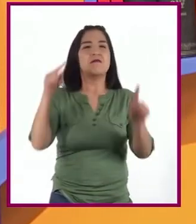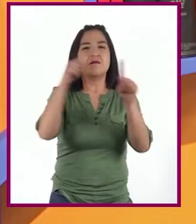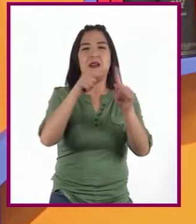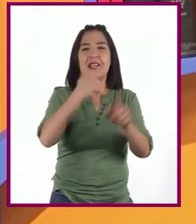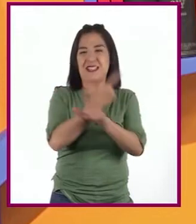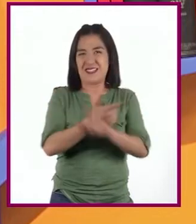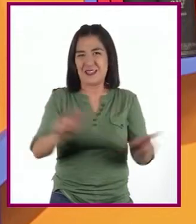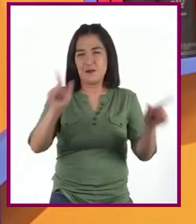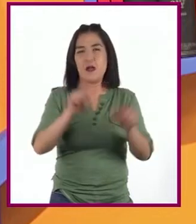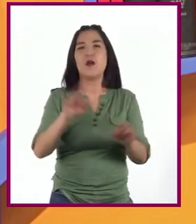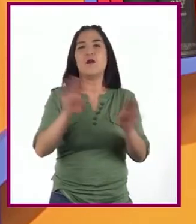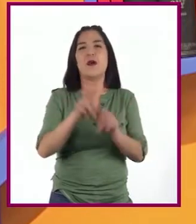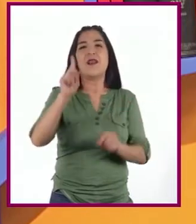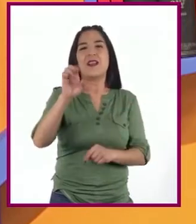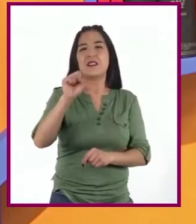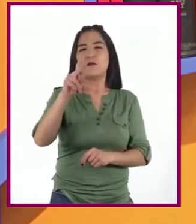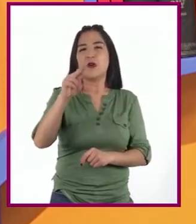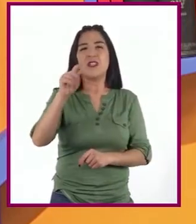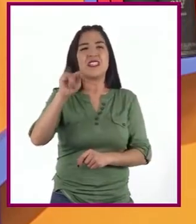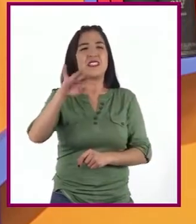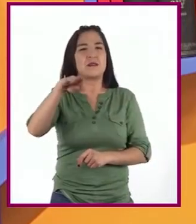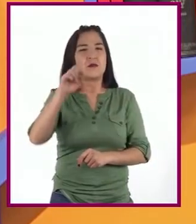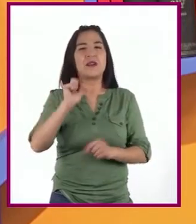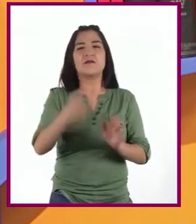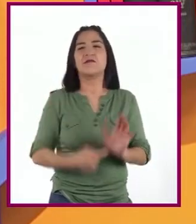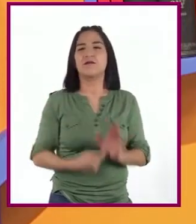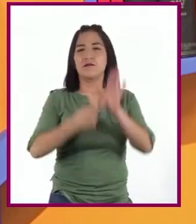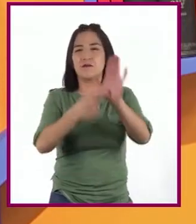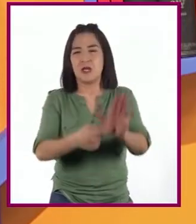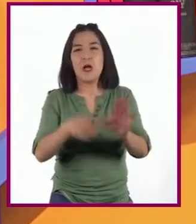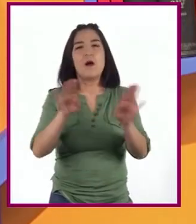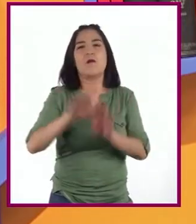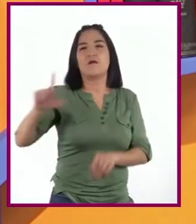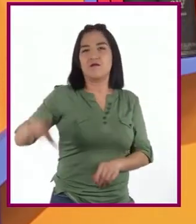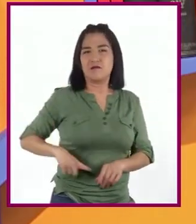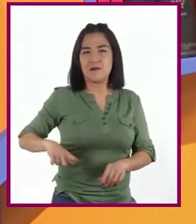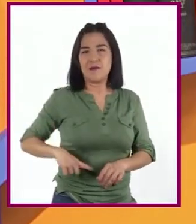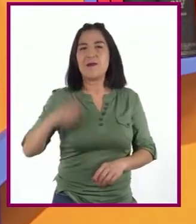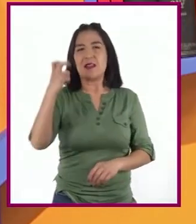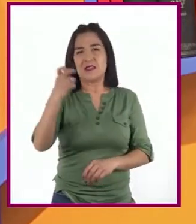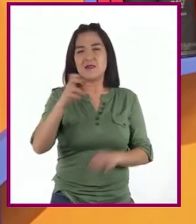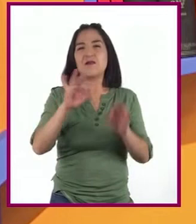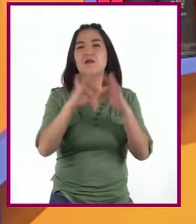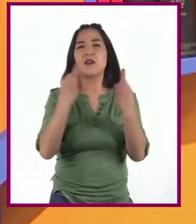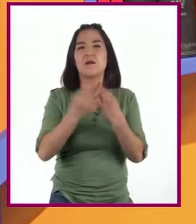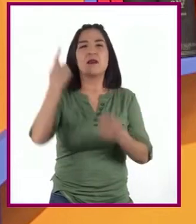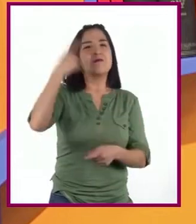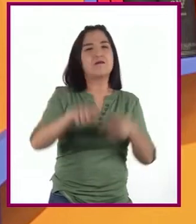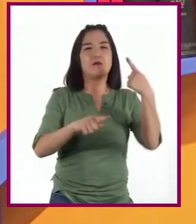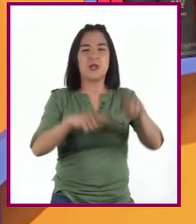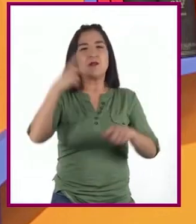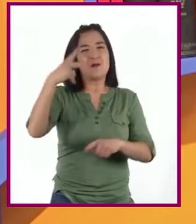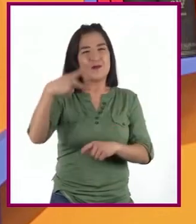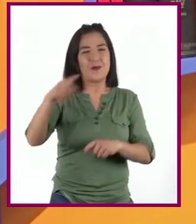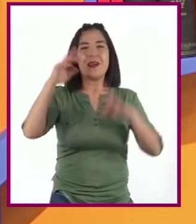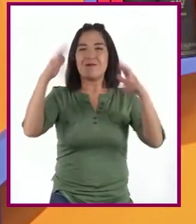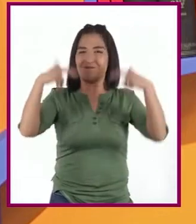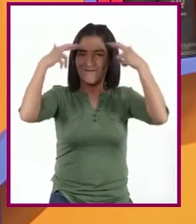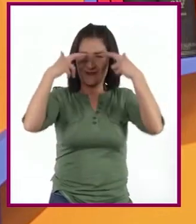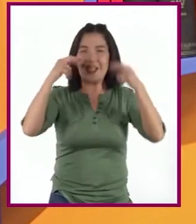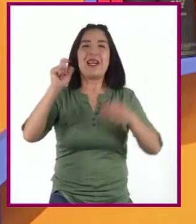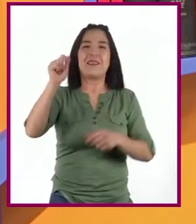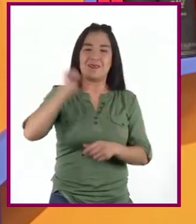liberalismo al despotismo ilustrado, el cual fue una forma de gobierno adoptada por algunas monarquías europeas del